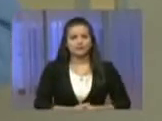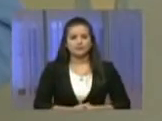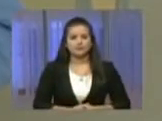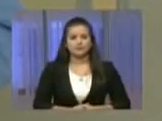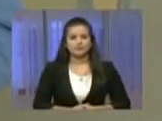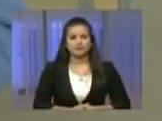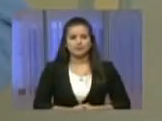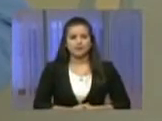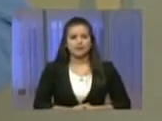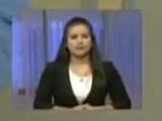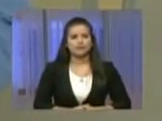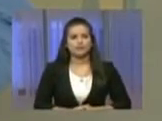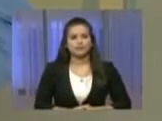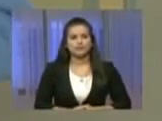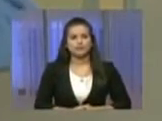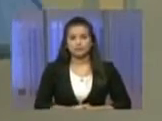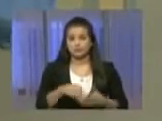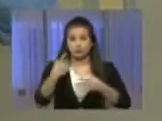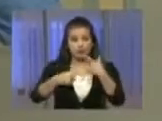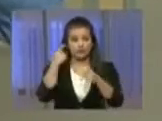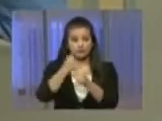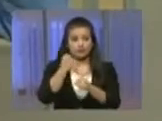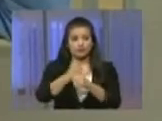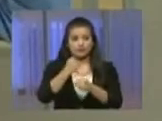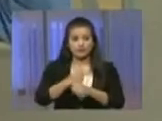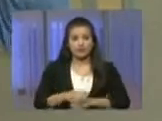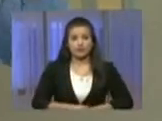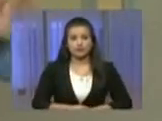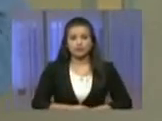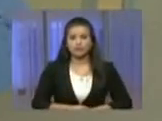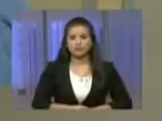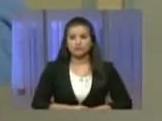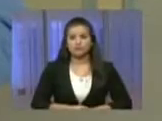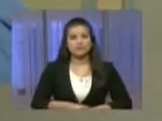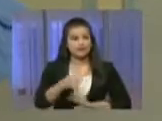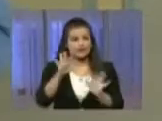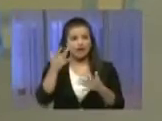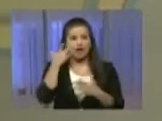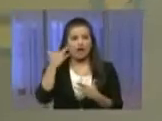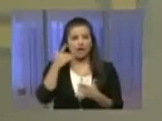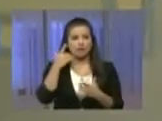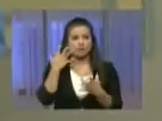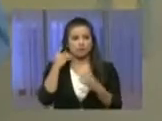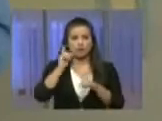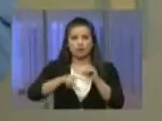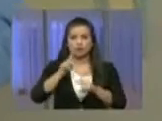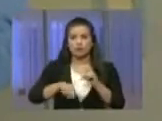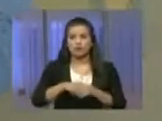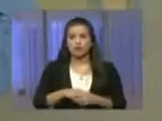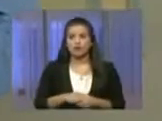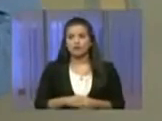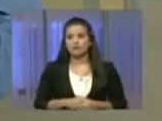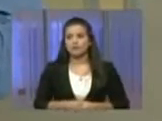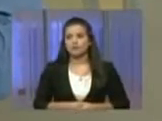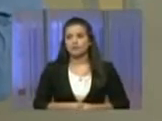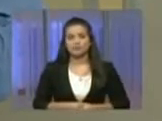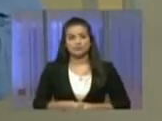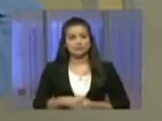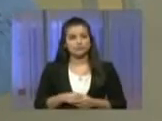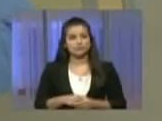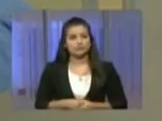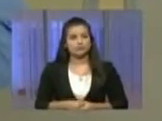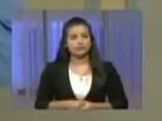esta empresa antes llamada kimber cl abandon de manera inconstitucional e